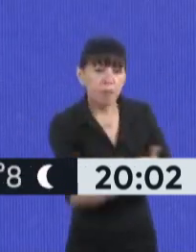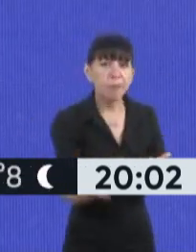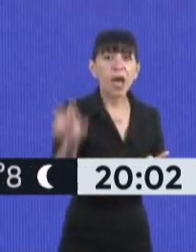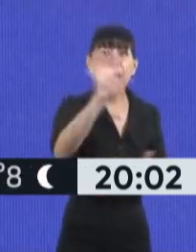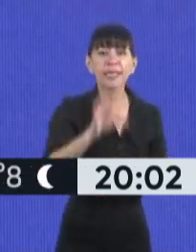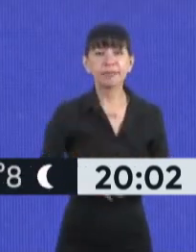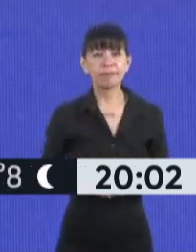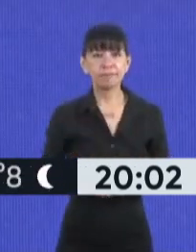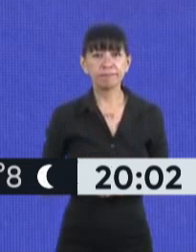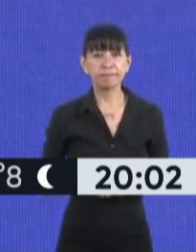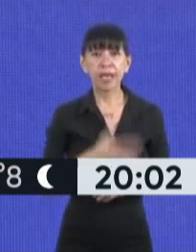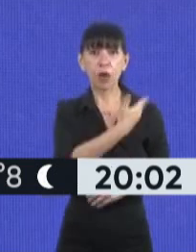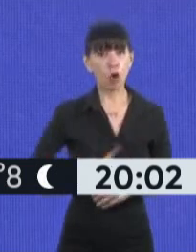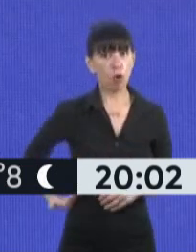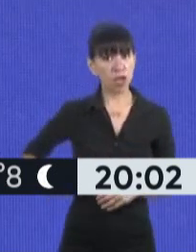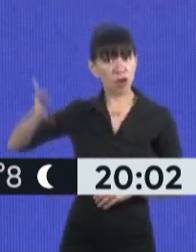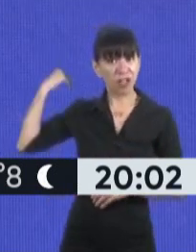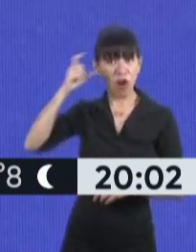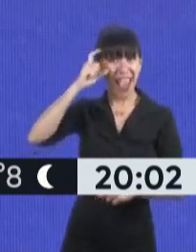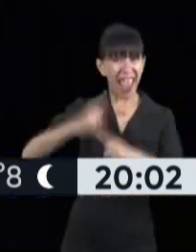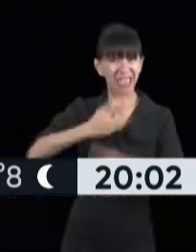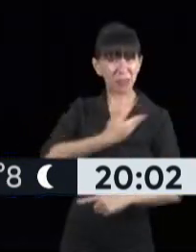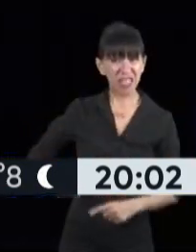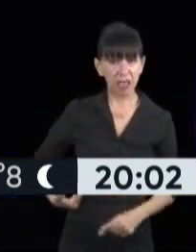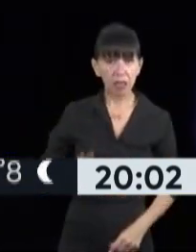¿Quién me precedió? Hizo una.